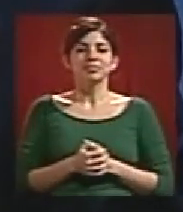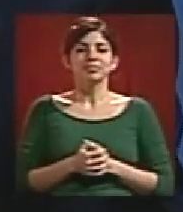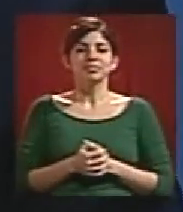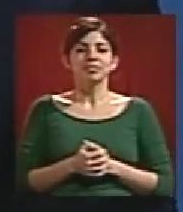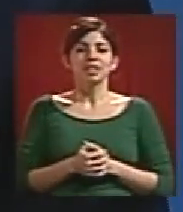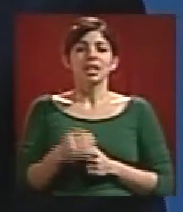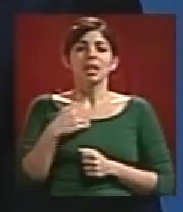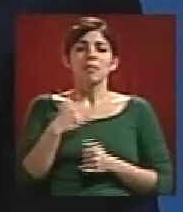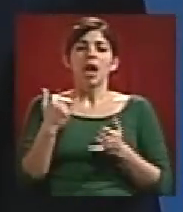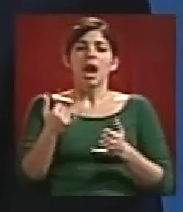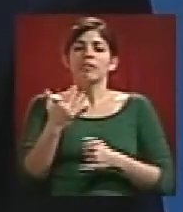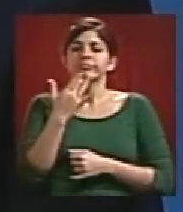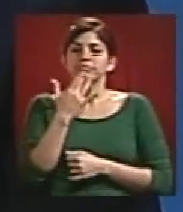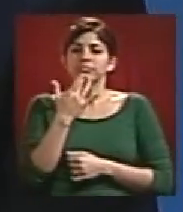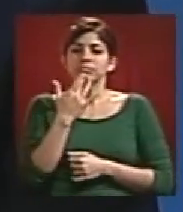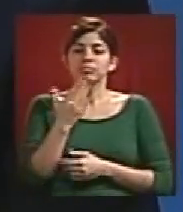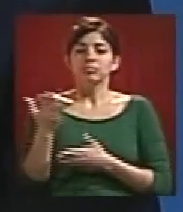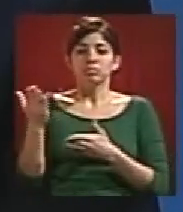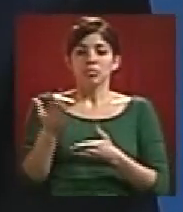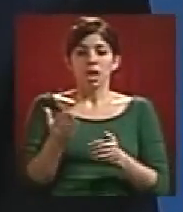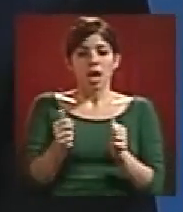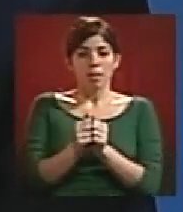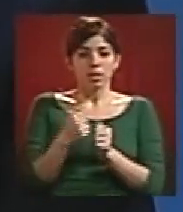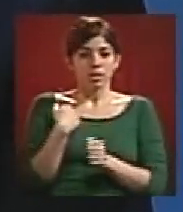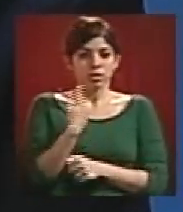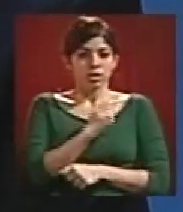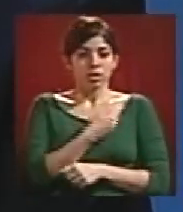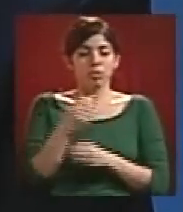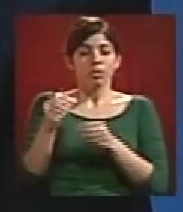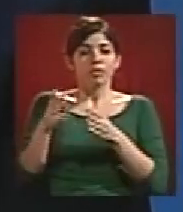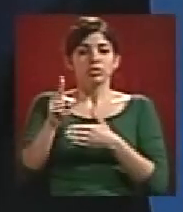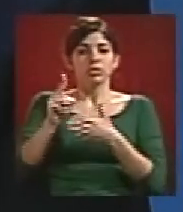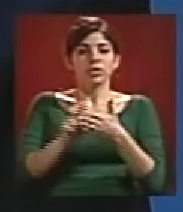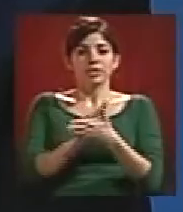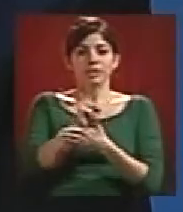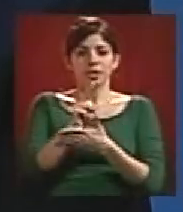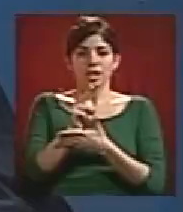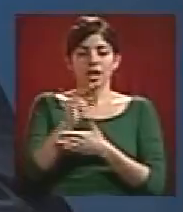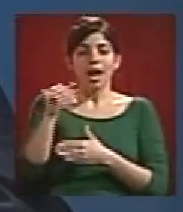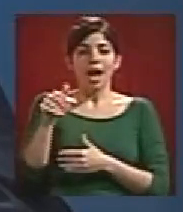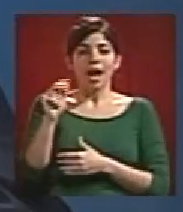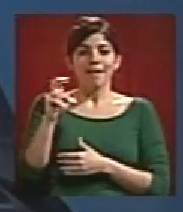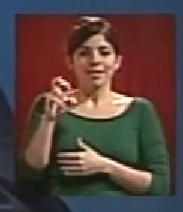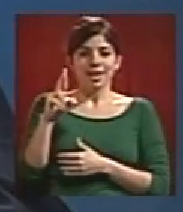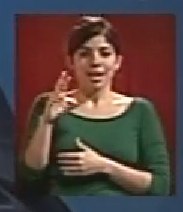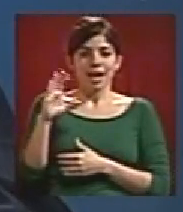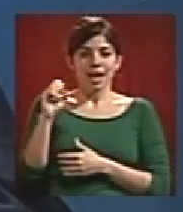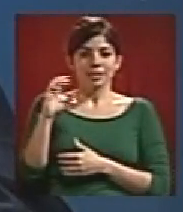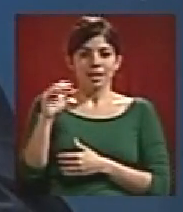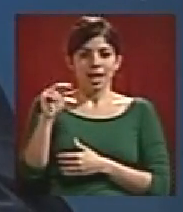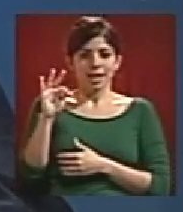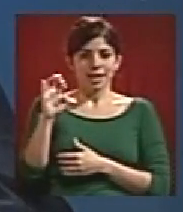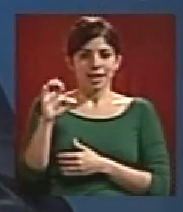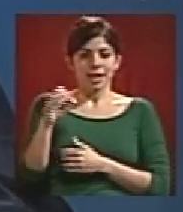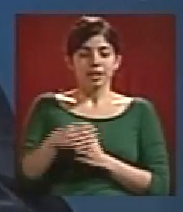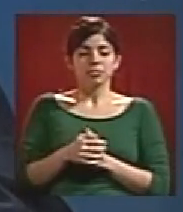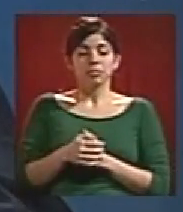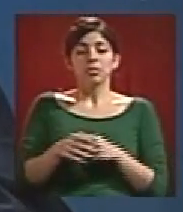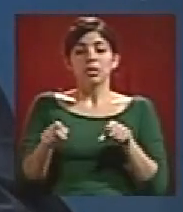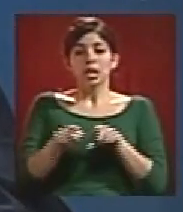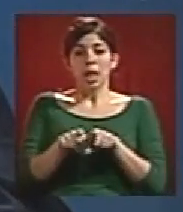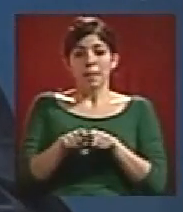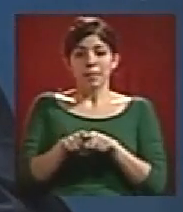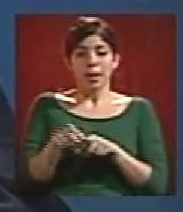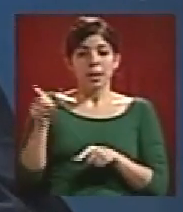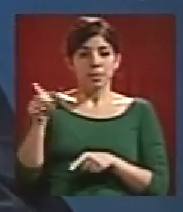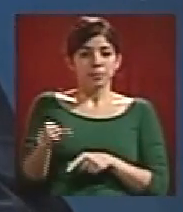Tenemos ahora el privilegio de que esté con nosotros el profesor universitario don Javier Cascante, quien es además